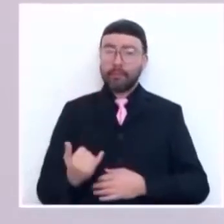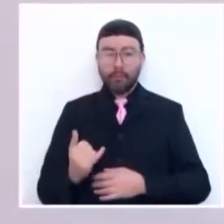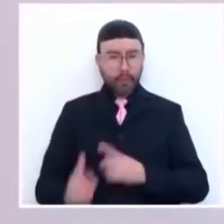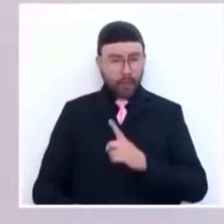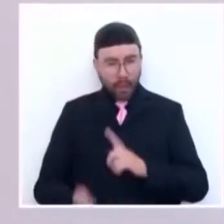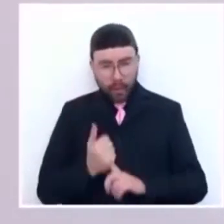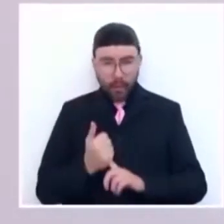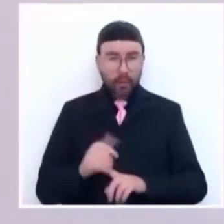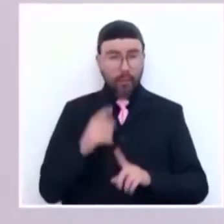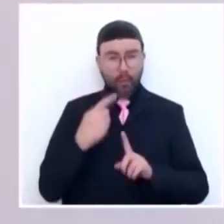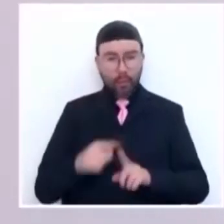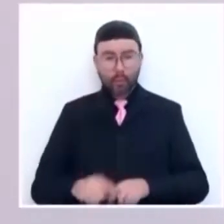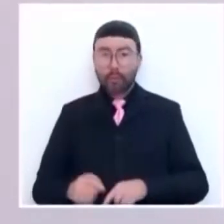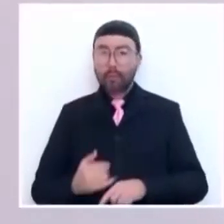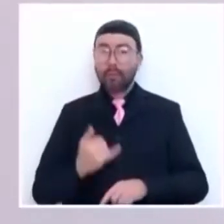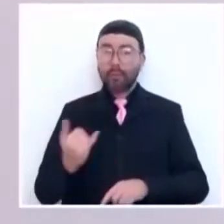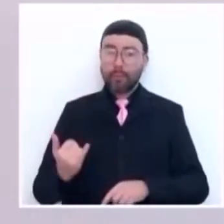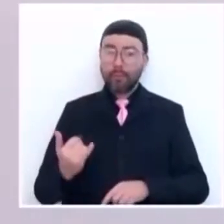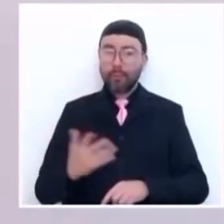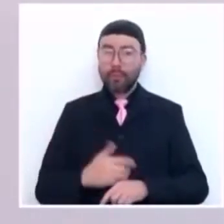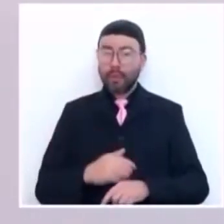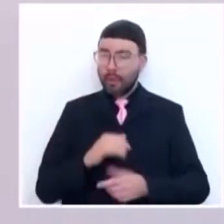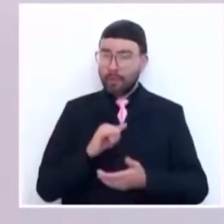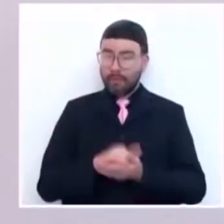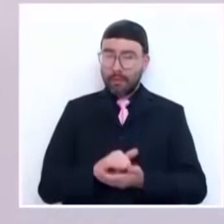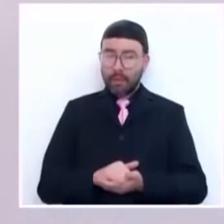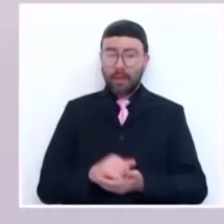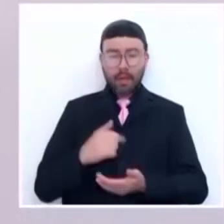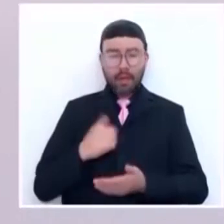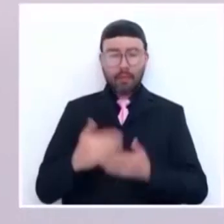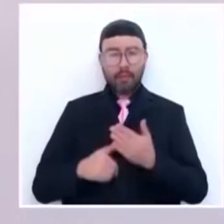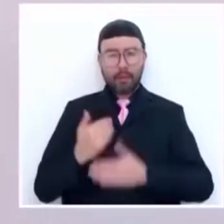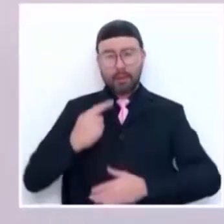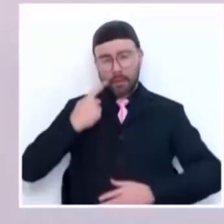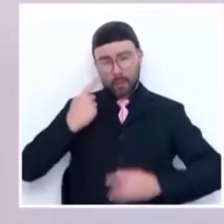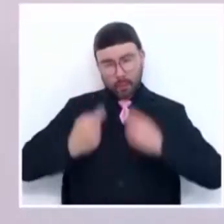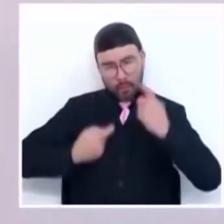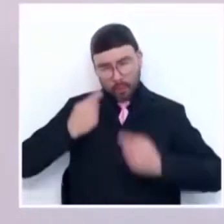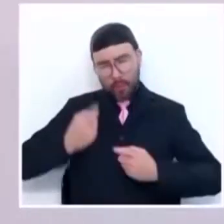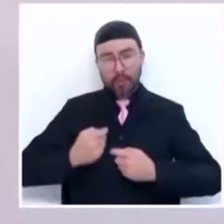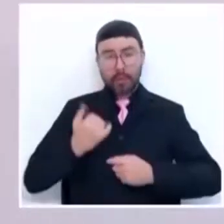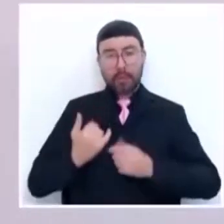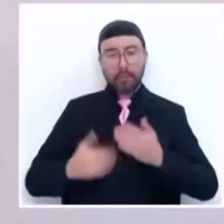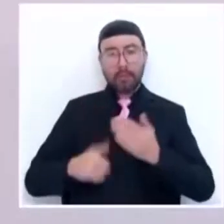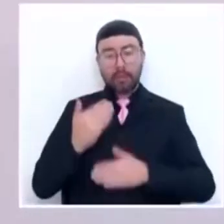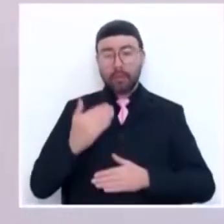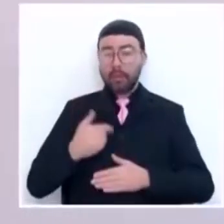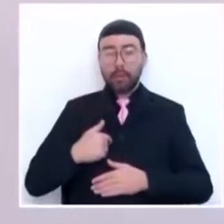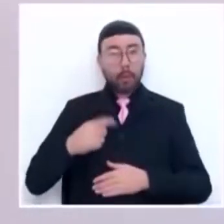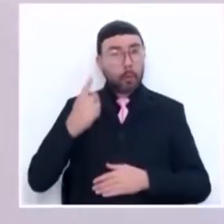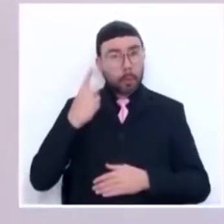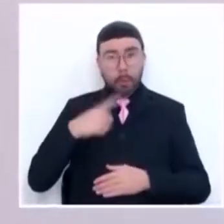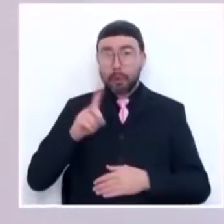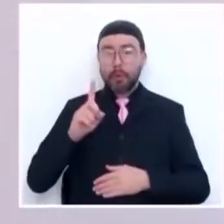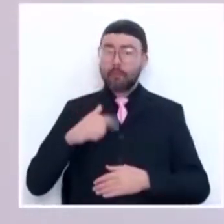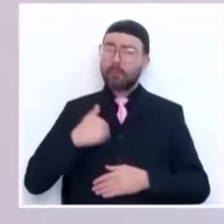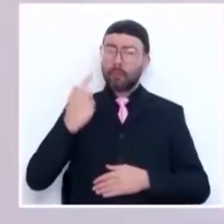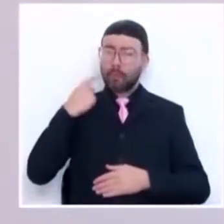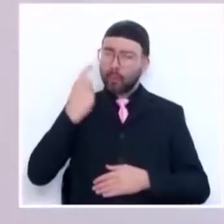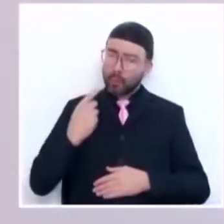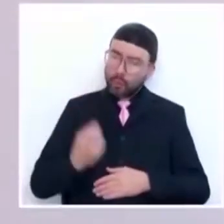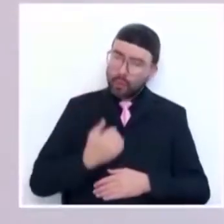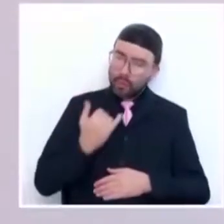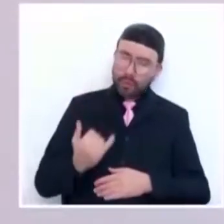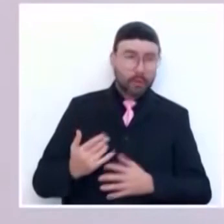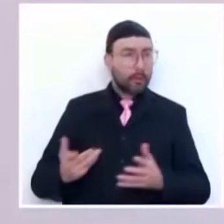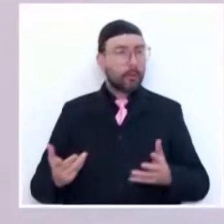esas herramientas. Por esa razón empecé la búsqueda y algún día busqué